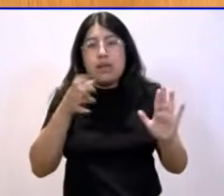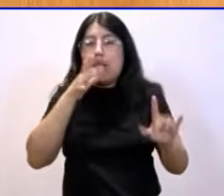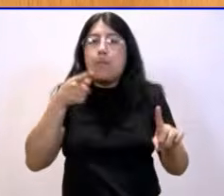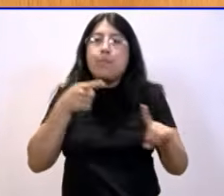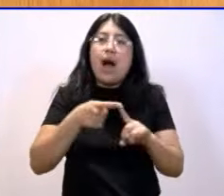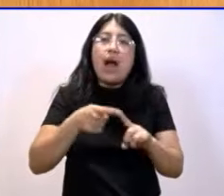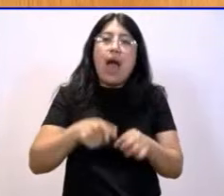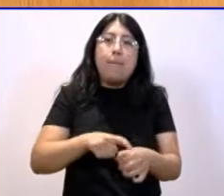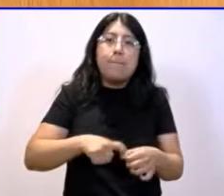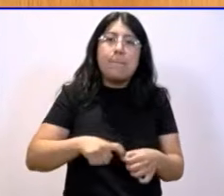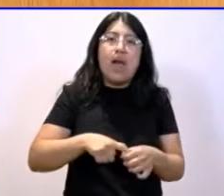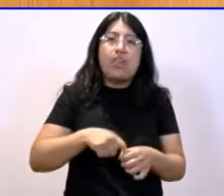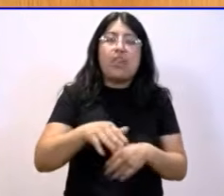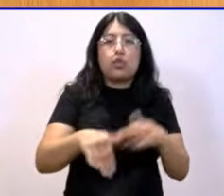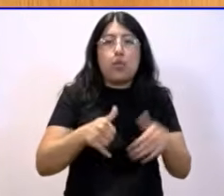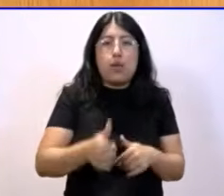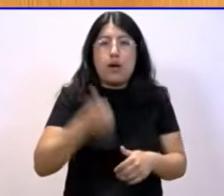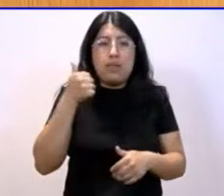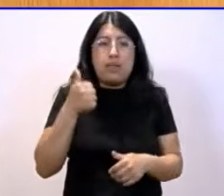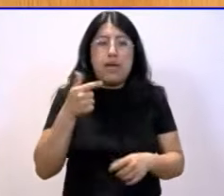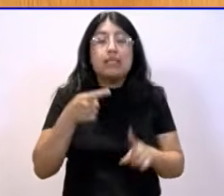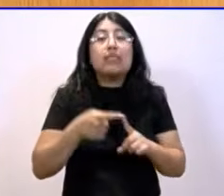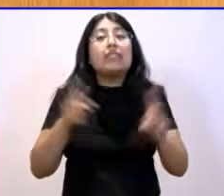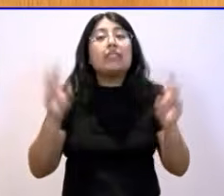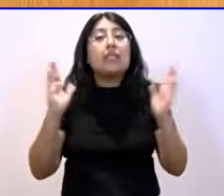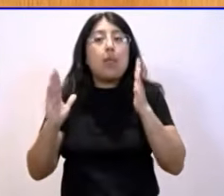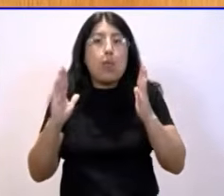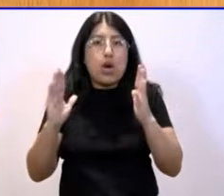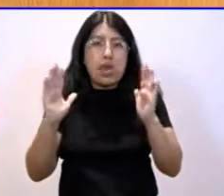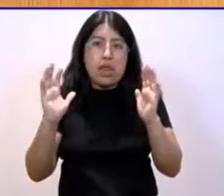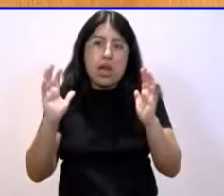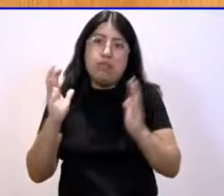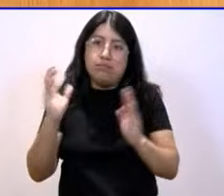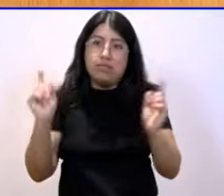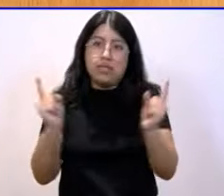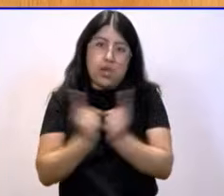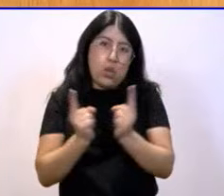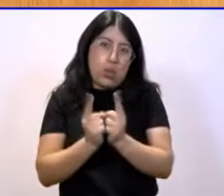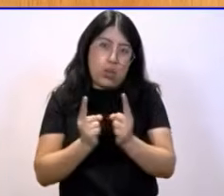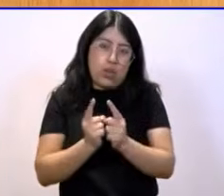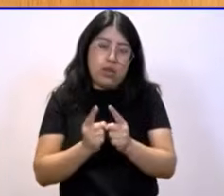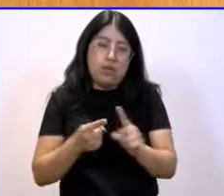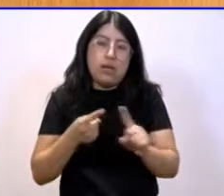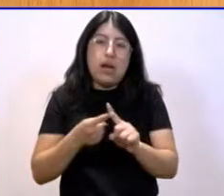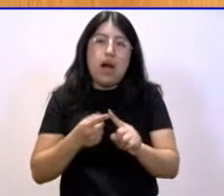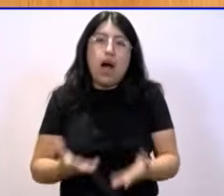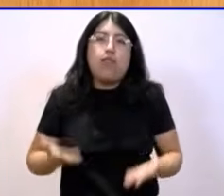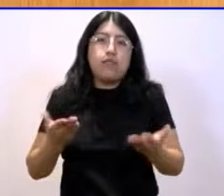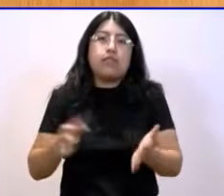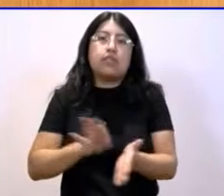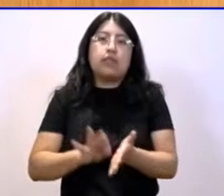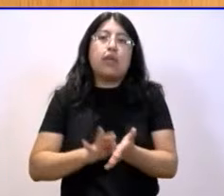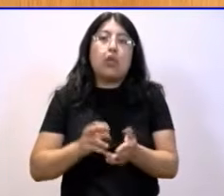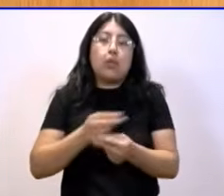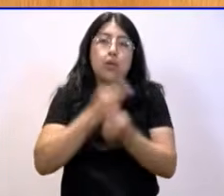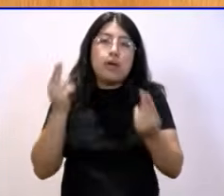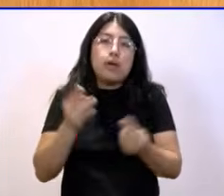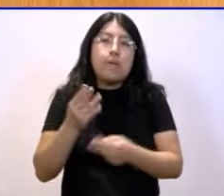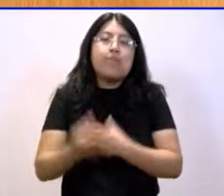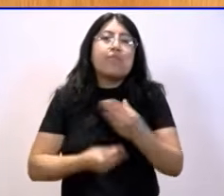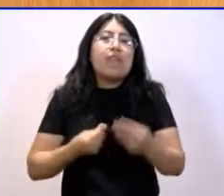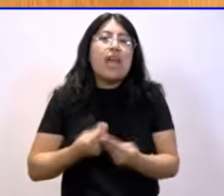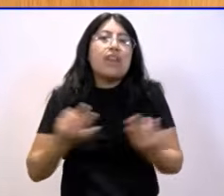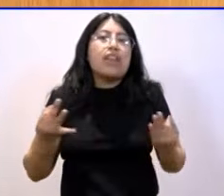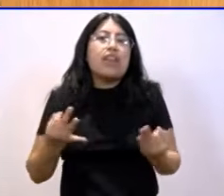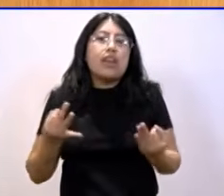más plazas y para poder reducir la temporalidad en la prestación del servicio público. Y sobre todo, lo que tenemos que hacer, lo que sí podemos